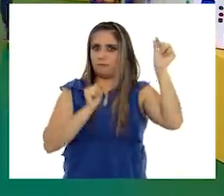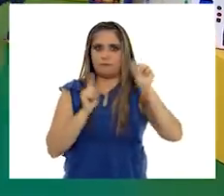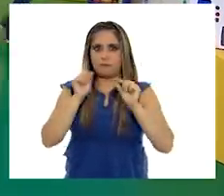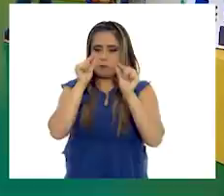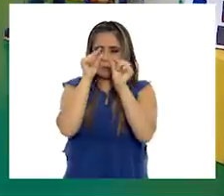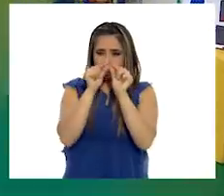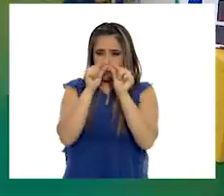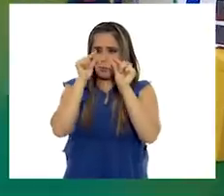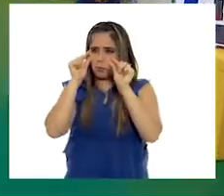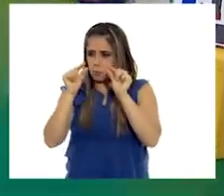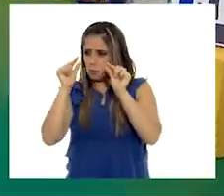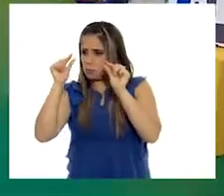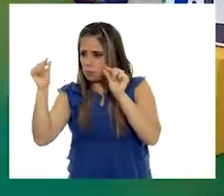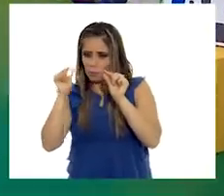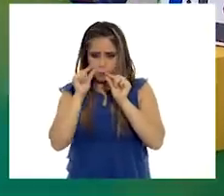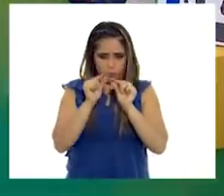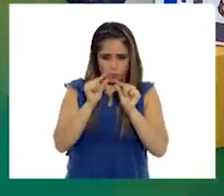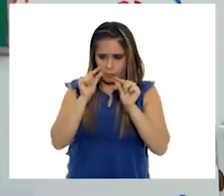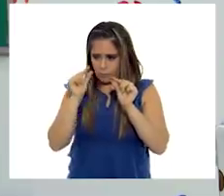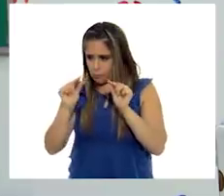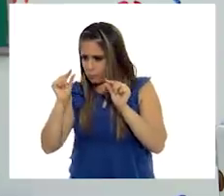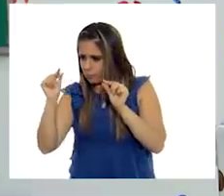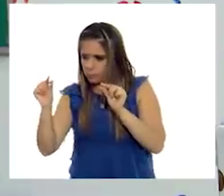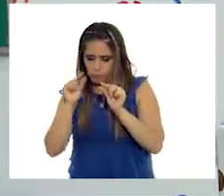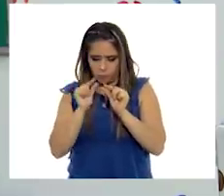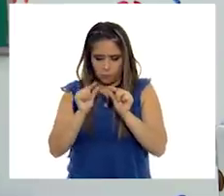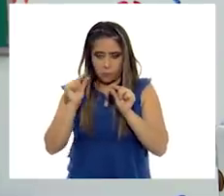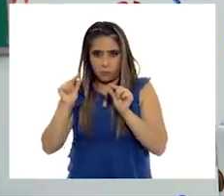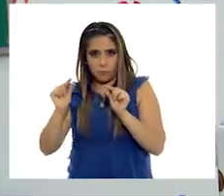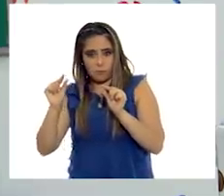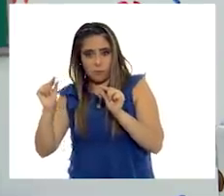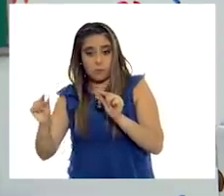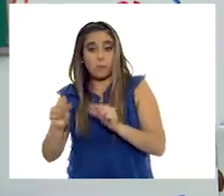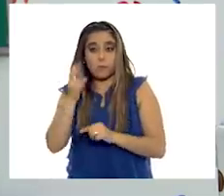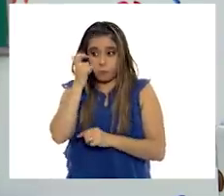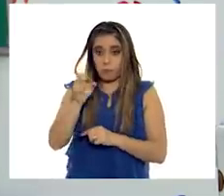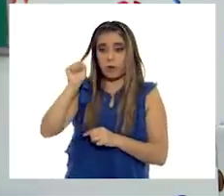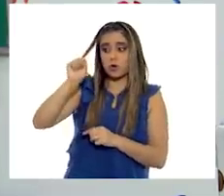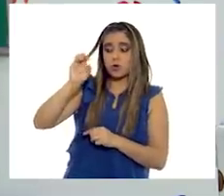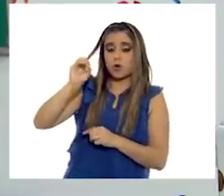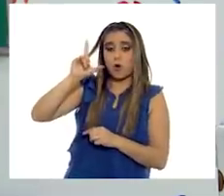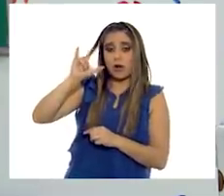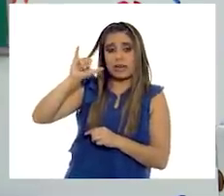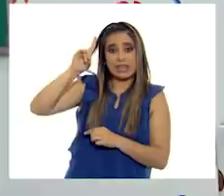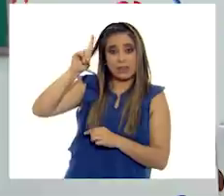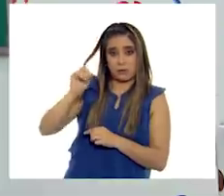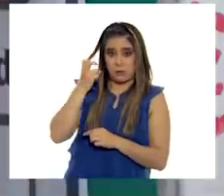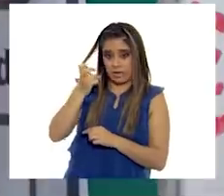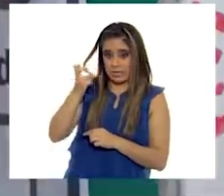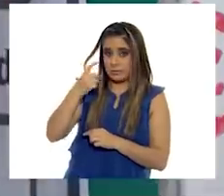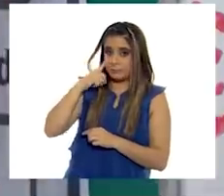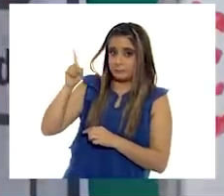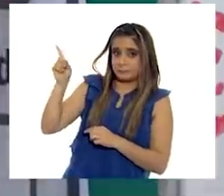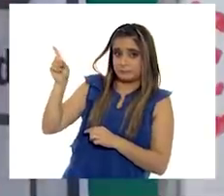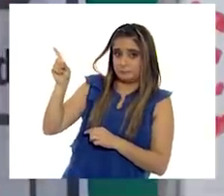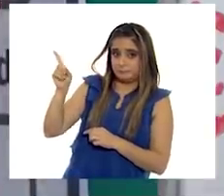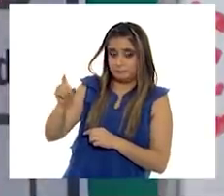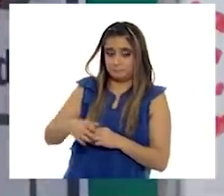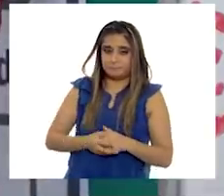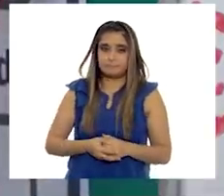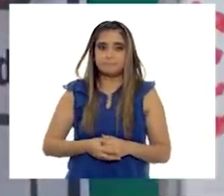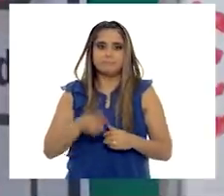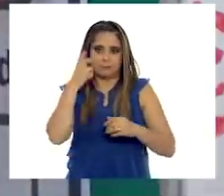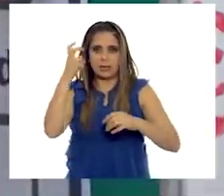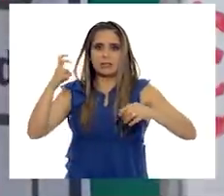muy juntas y no tienen para dónde moverse, eso les hace que los sólidos tengan una forma y volumen